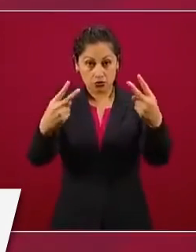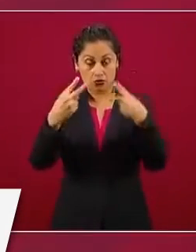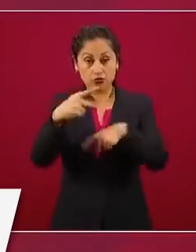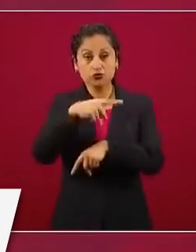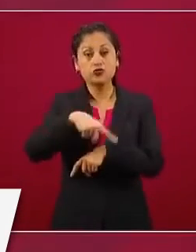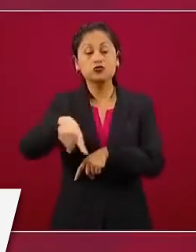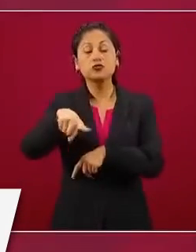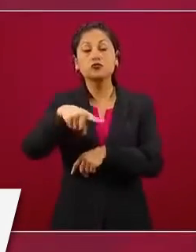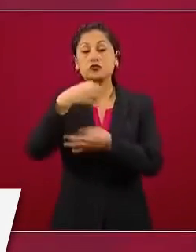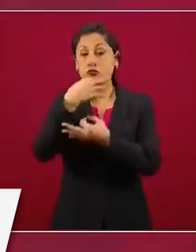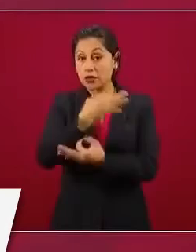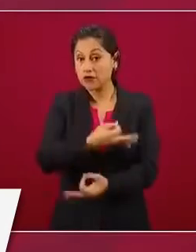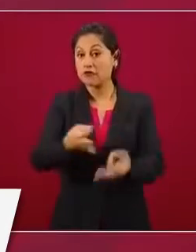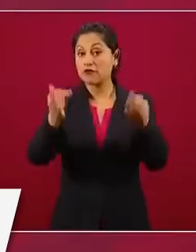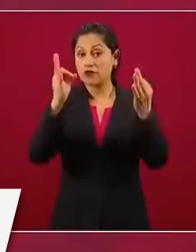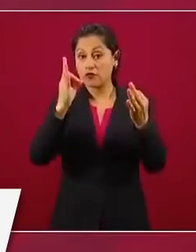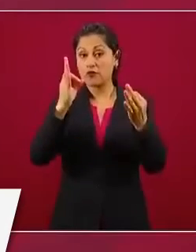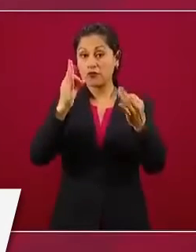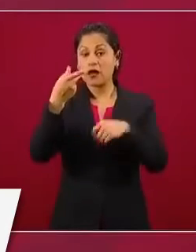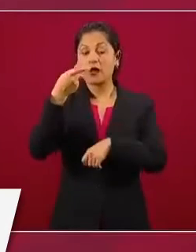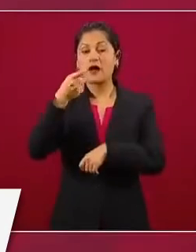y de manera especial